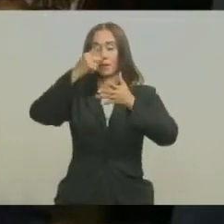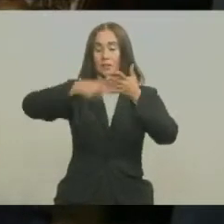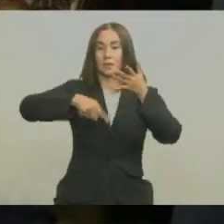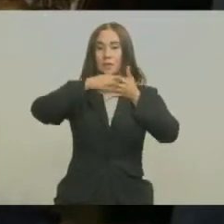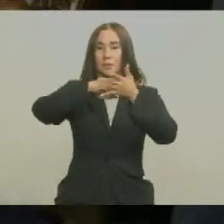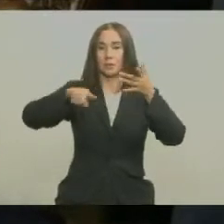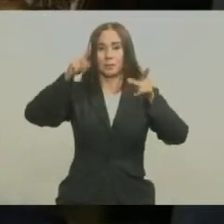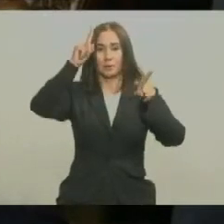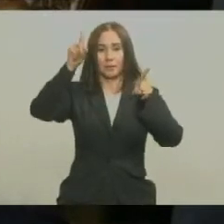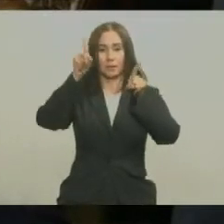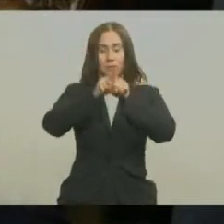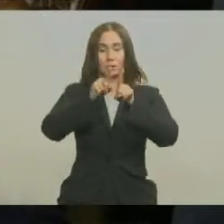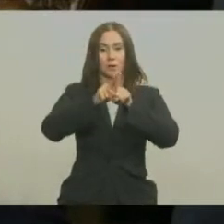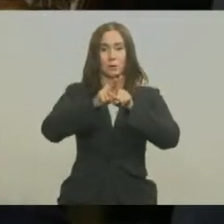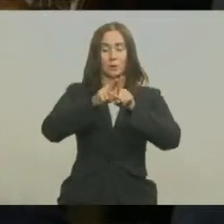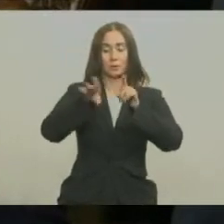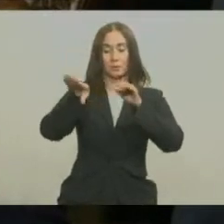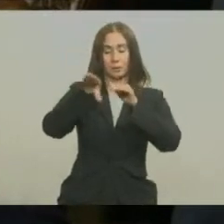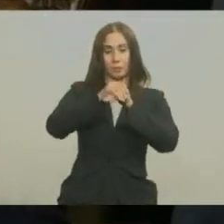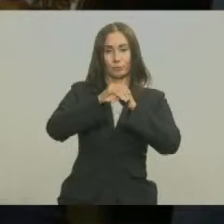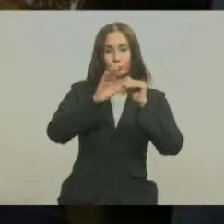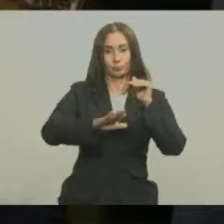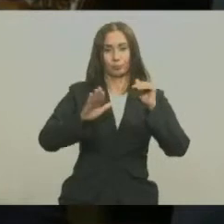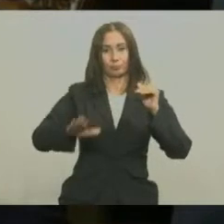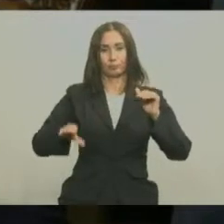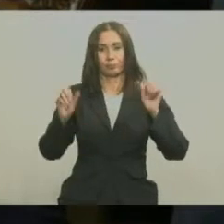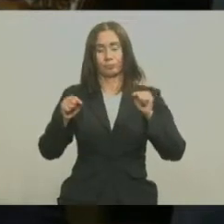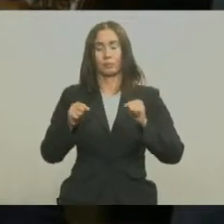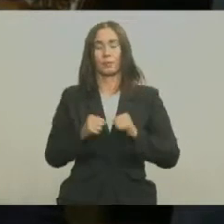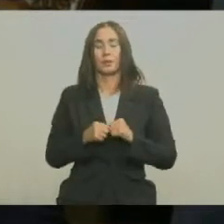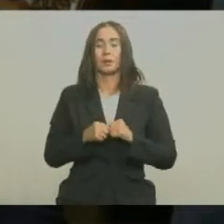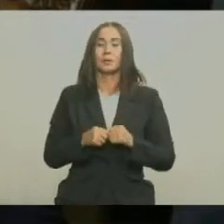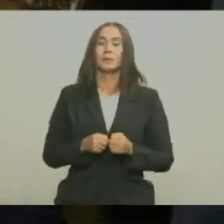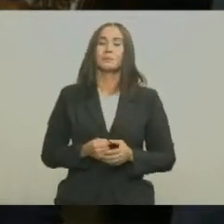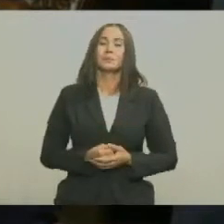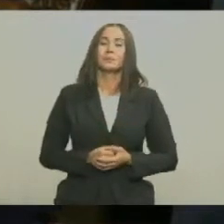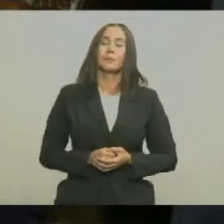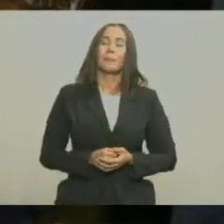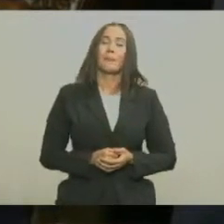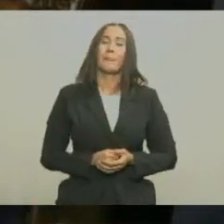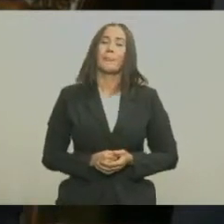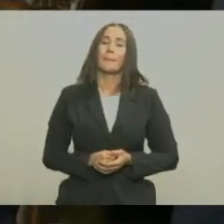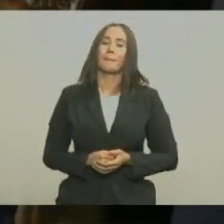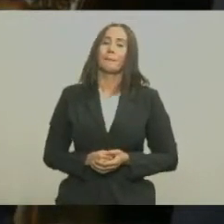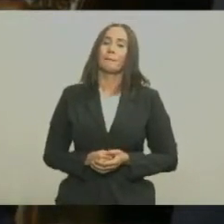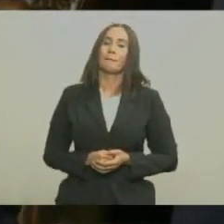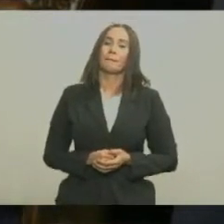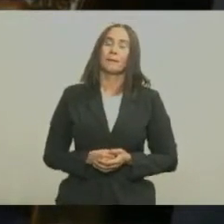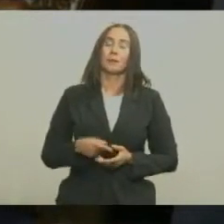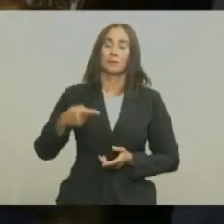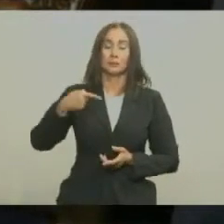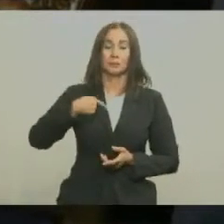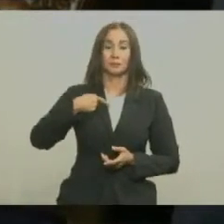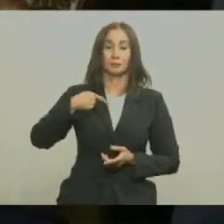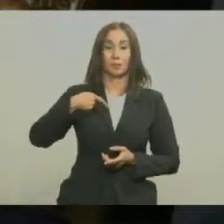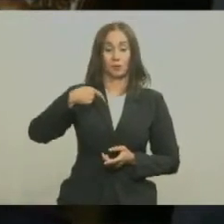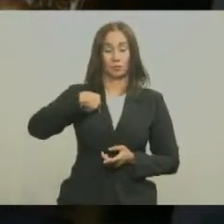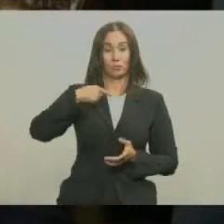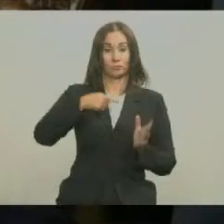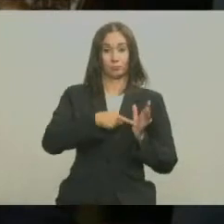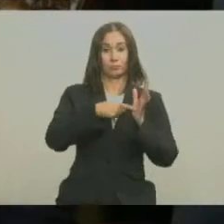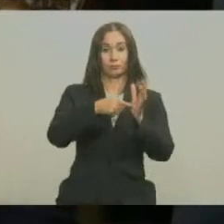partes para que menores de edad pudieran contraer matrimonio. De manera que, en nombre del Partido de la Liberación